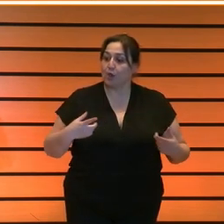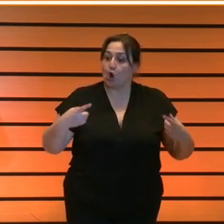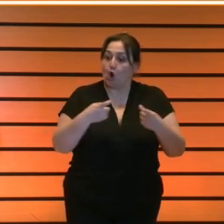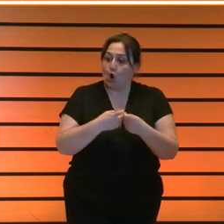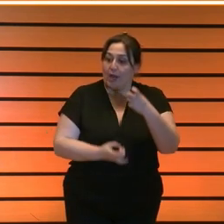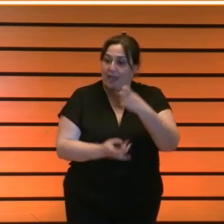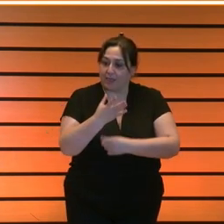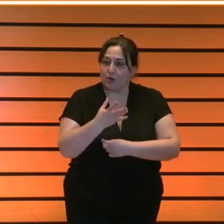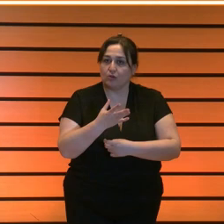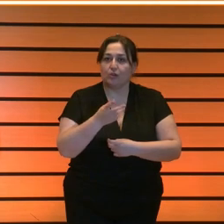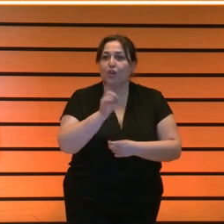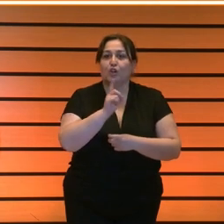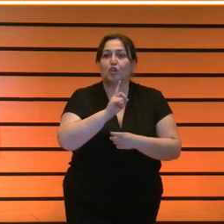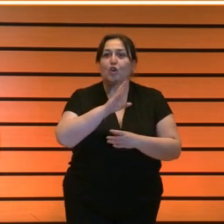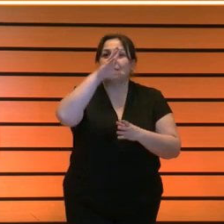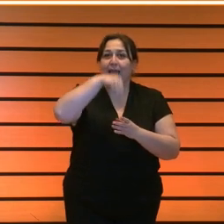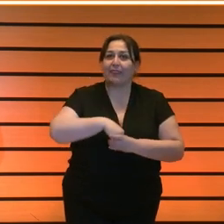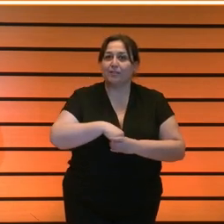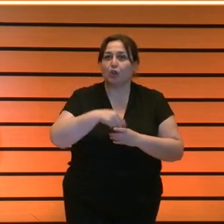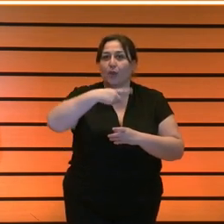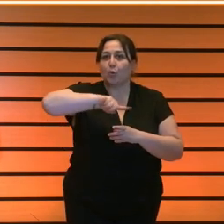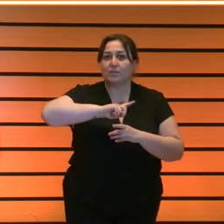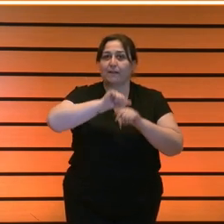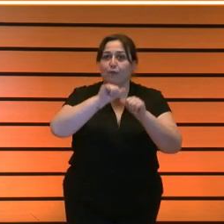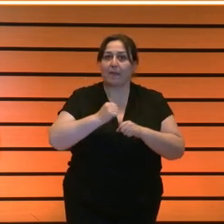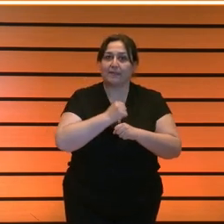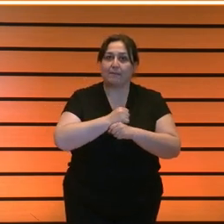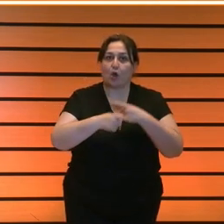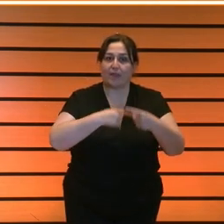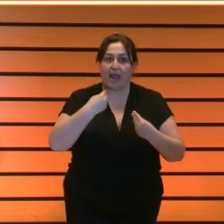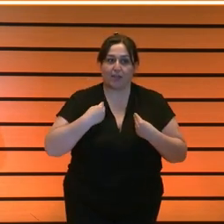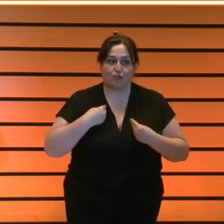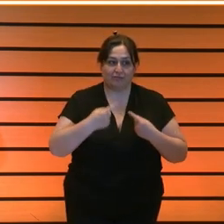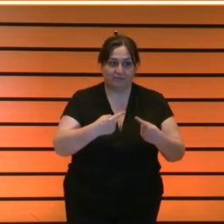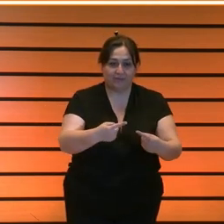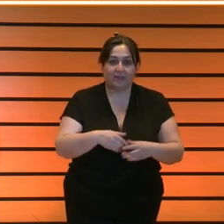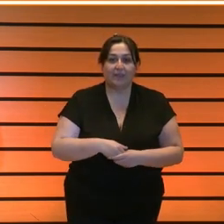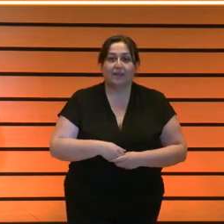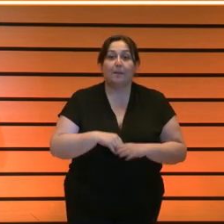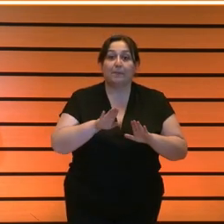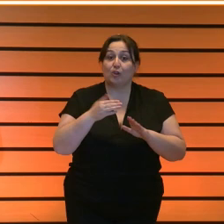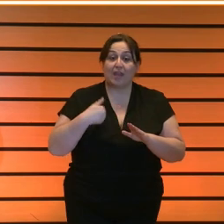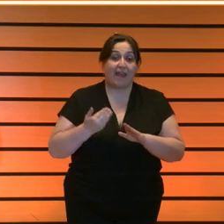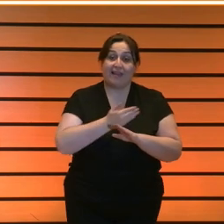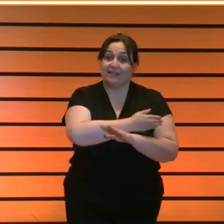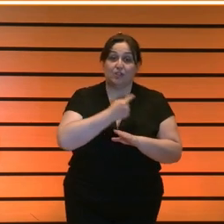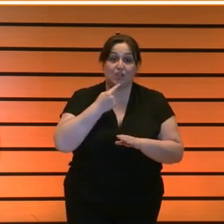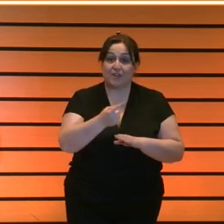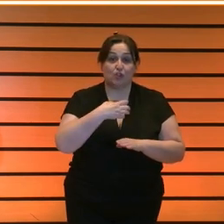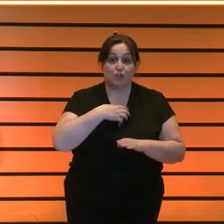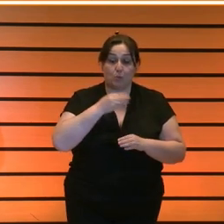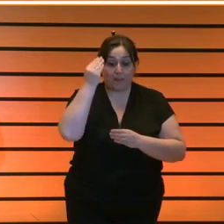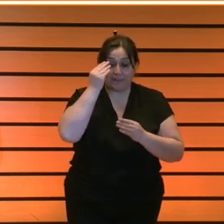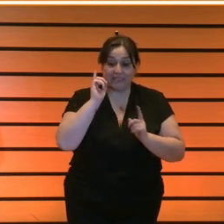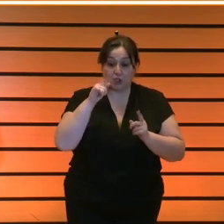en nuestras mecánicas del día a día pero ya os he dicho antes que no se puede pensar solo en el